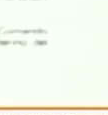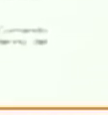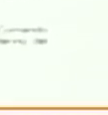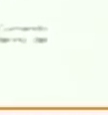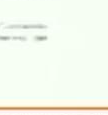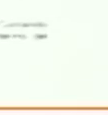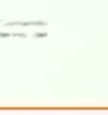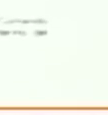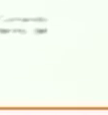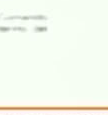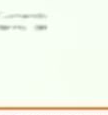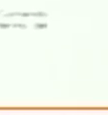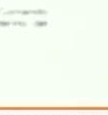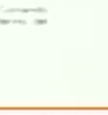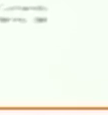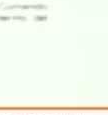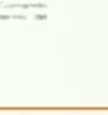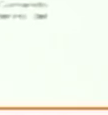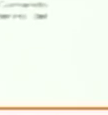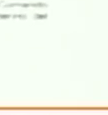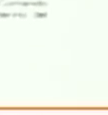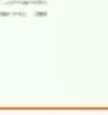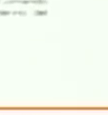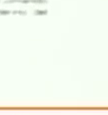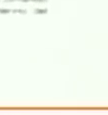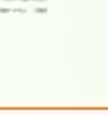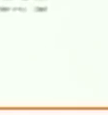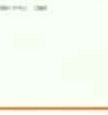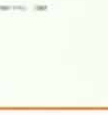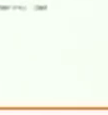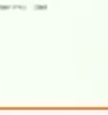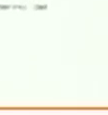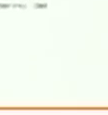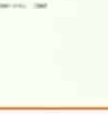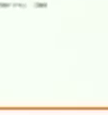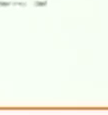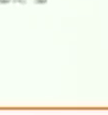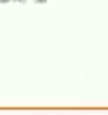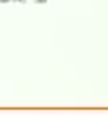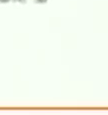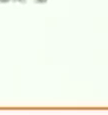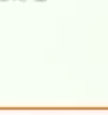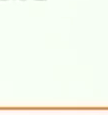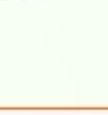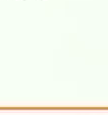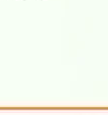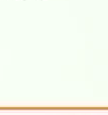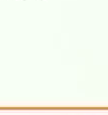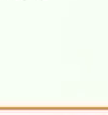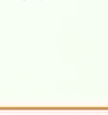y económico contra nuestra patria, afectando a toda la población, sin distingo alguno,